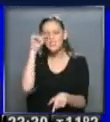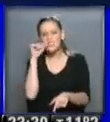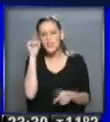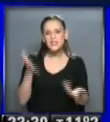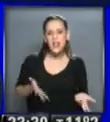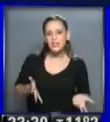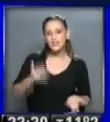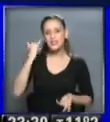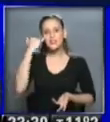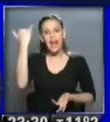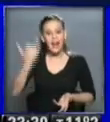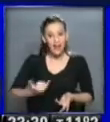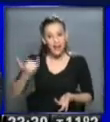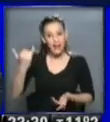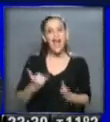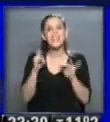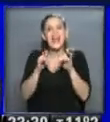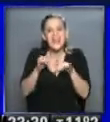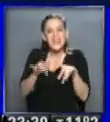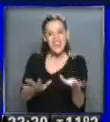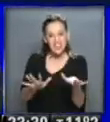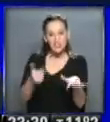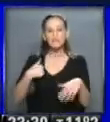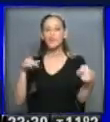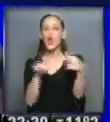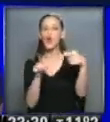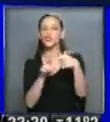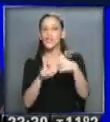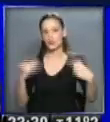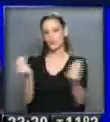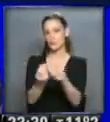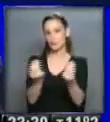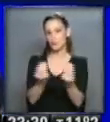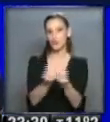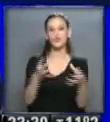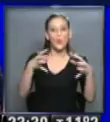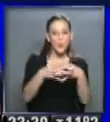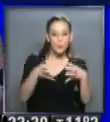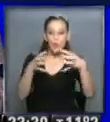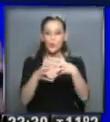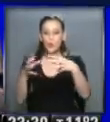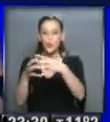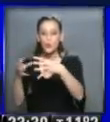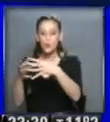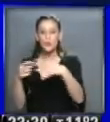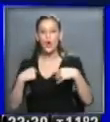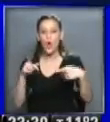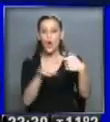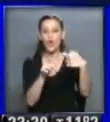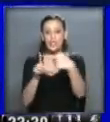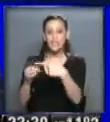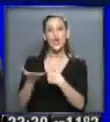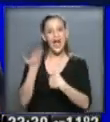ya se generó una red que reúne varios sellos que están trabajando de esa manera como estuvimos hablando varias veces